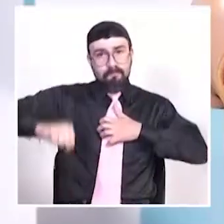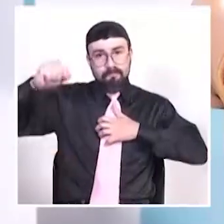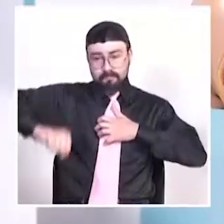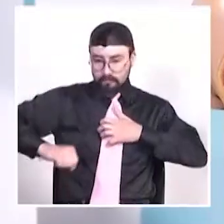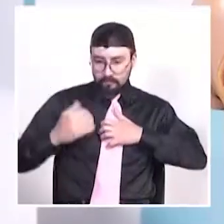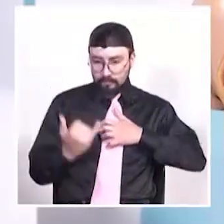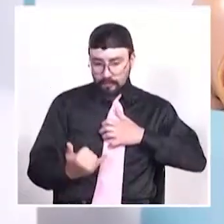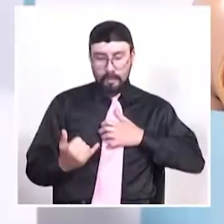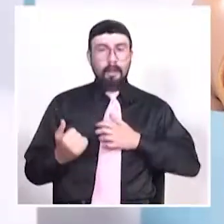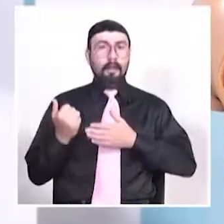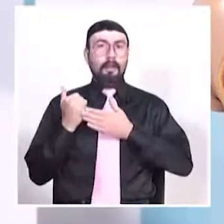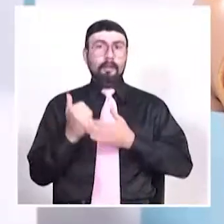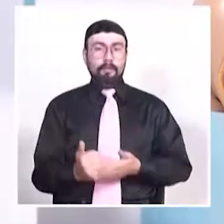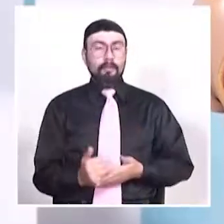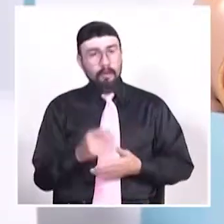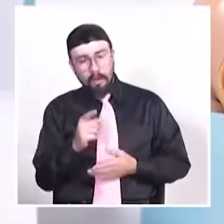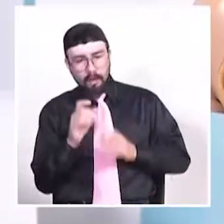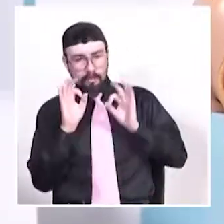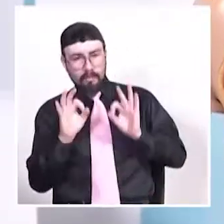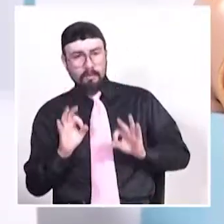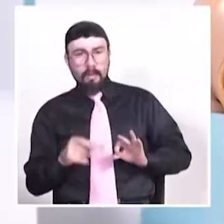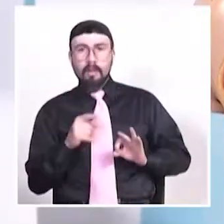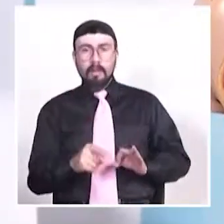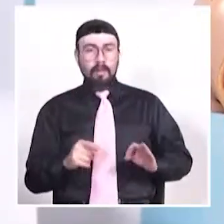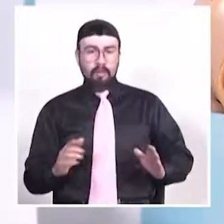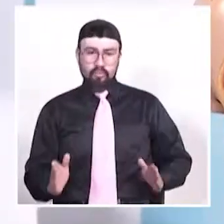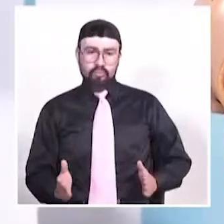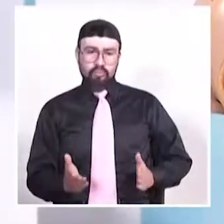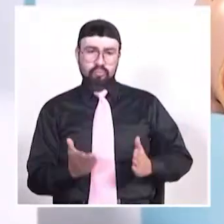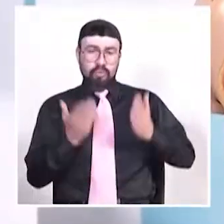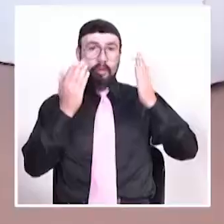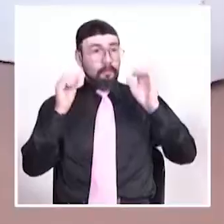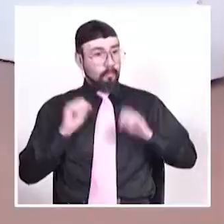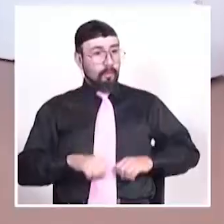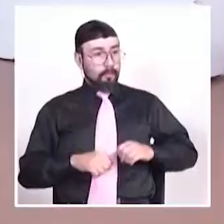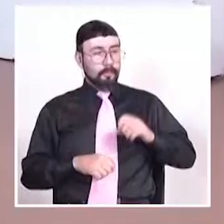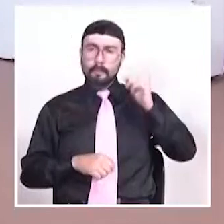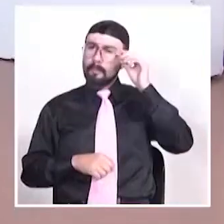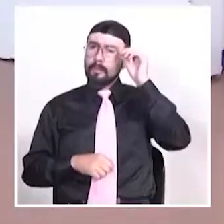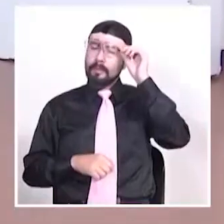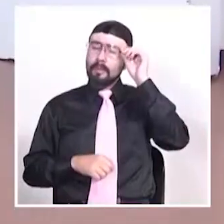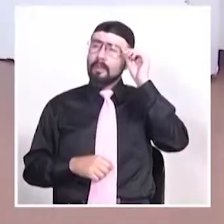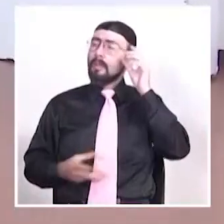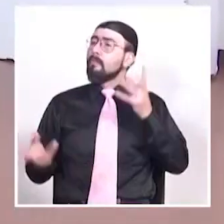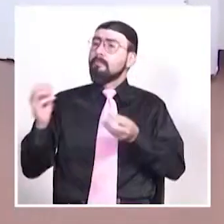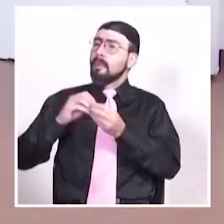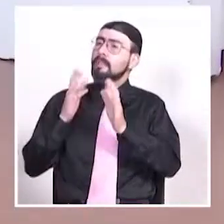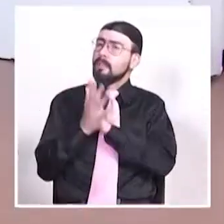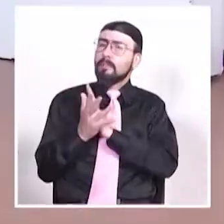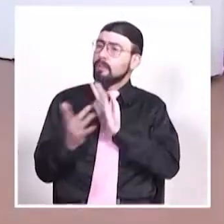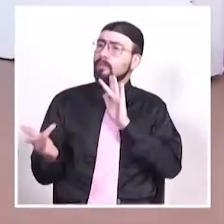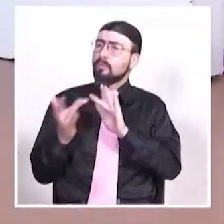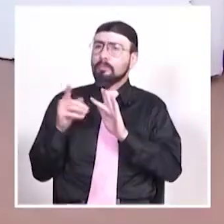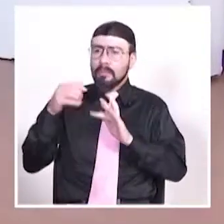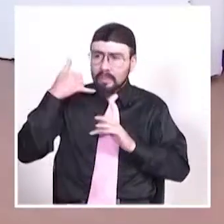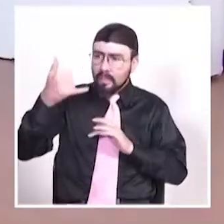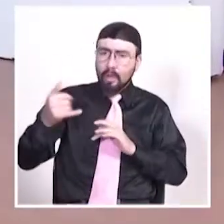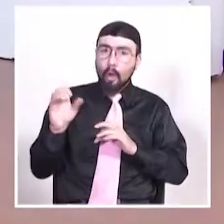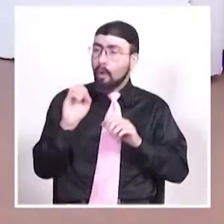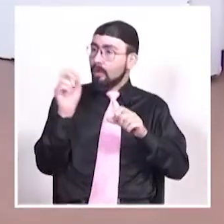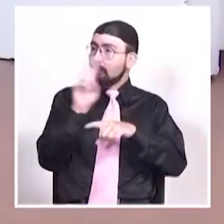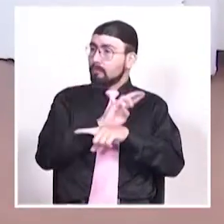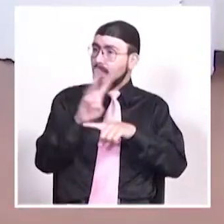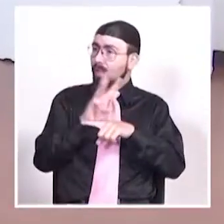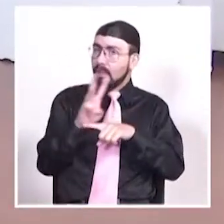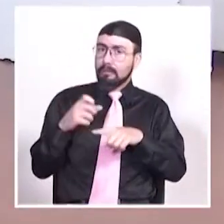podemos incluso darnos el lujo de hacer unas reanimaciones más prolongadas. ¿Dónde pueden tener más información? ¿Un teléfono? ¿Usted tiene una página